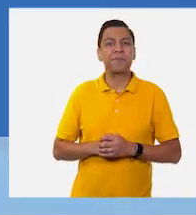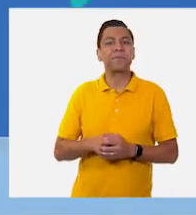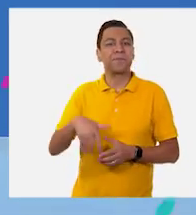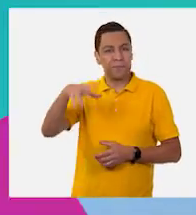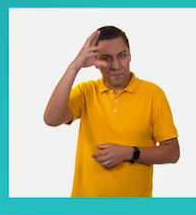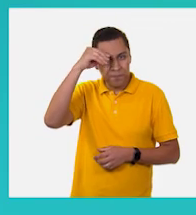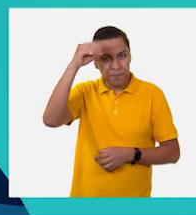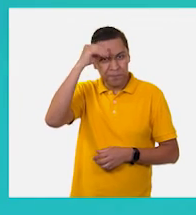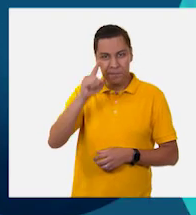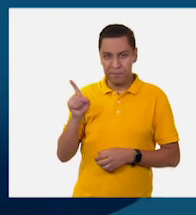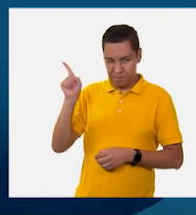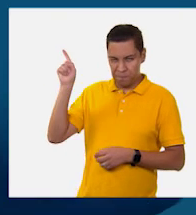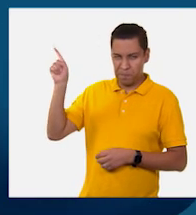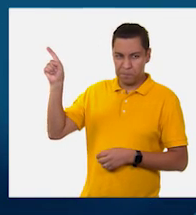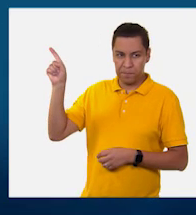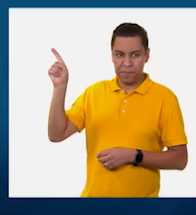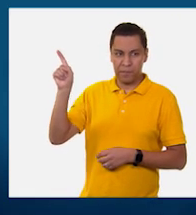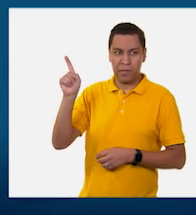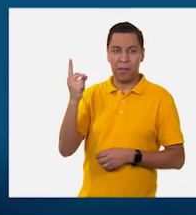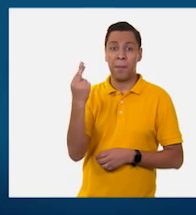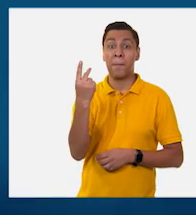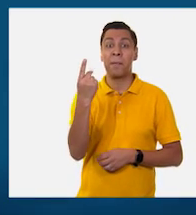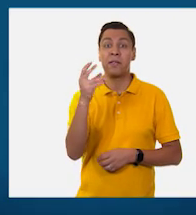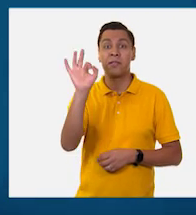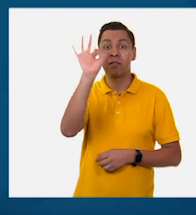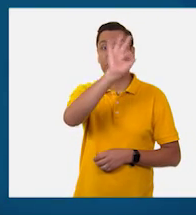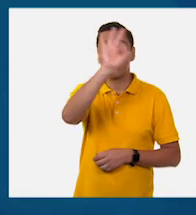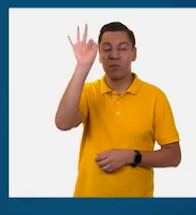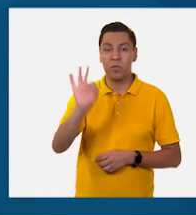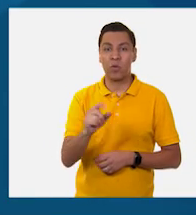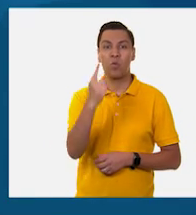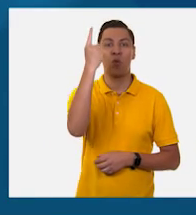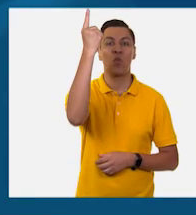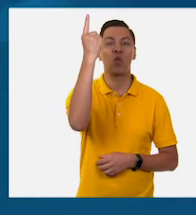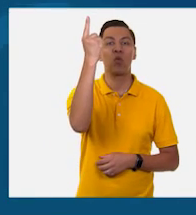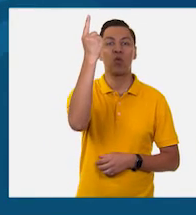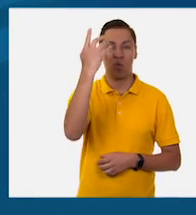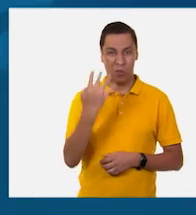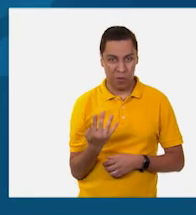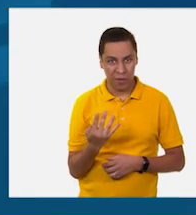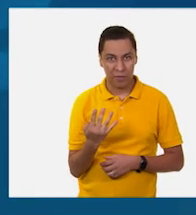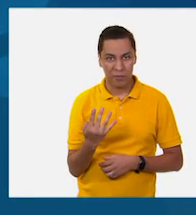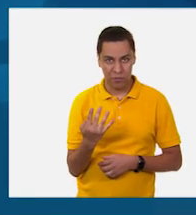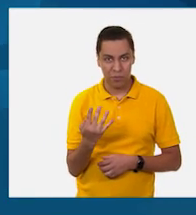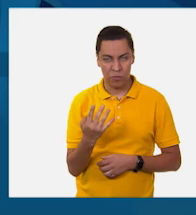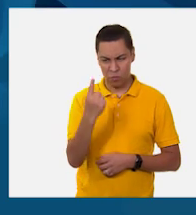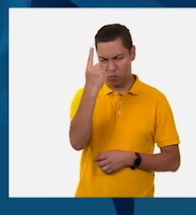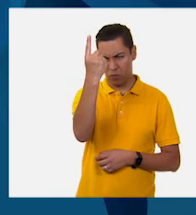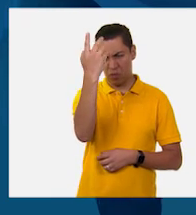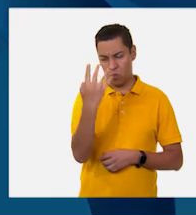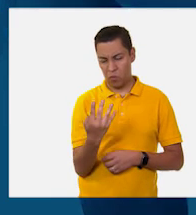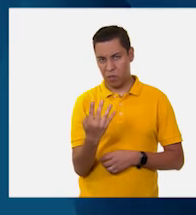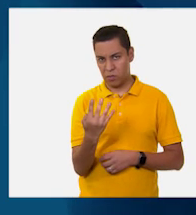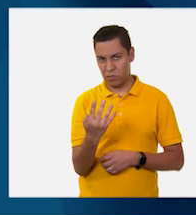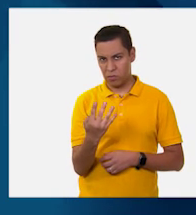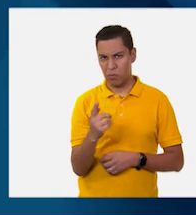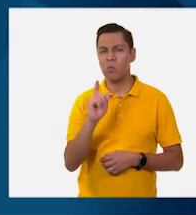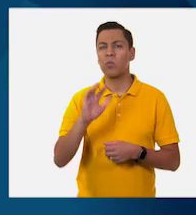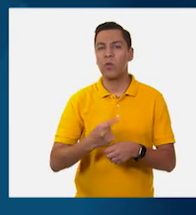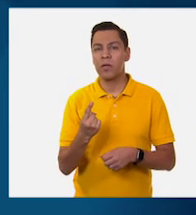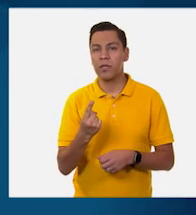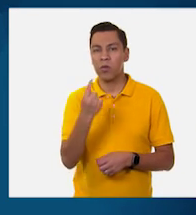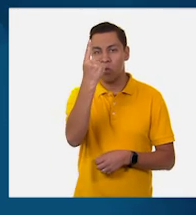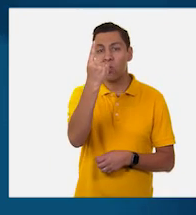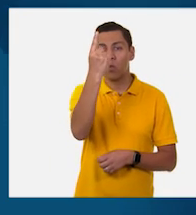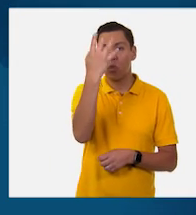aprendido también, el 25% es una cuarta parte de 100. Entonces,